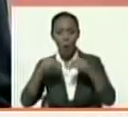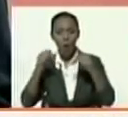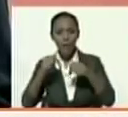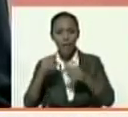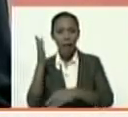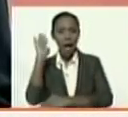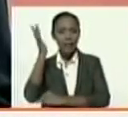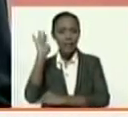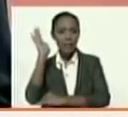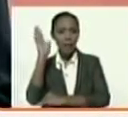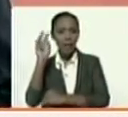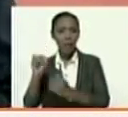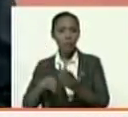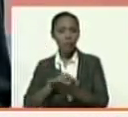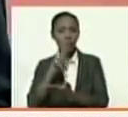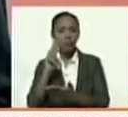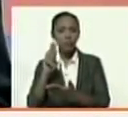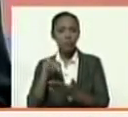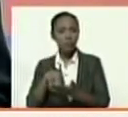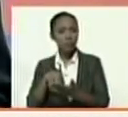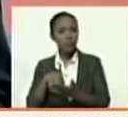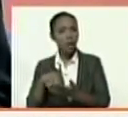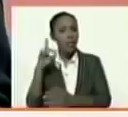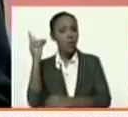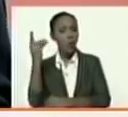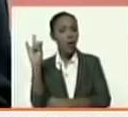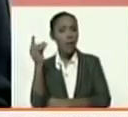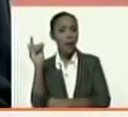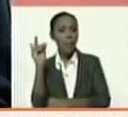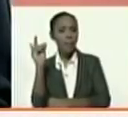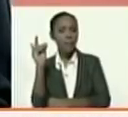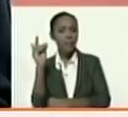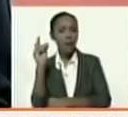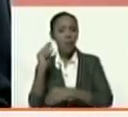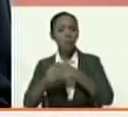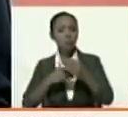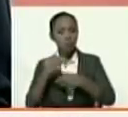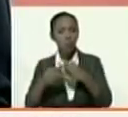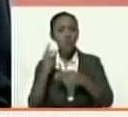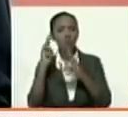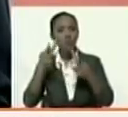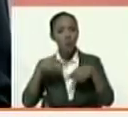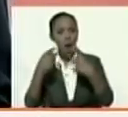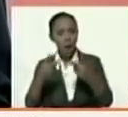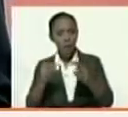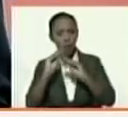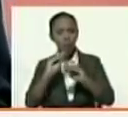Asamblea Plurinacional de Bolivia, podría efectuarse un nuevo llamado a elecciones